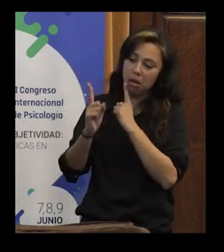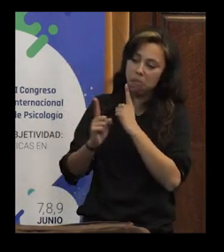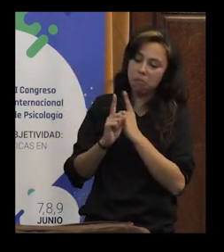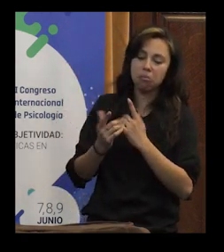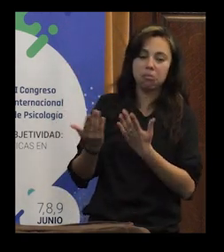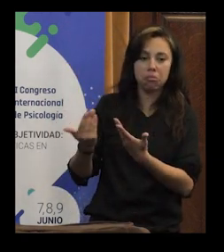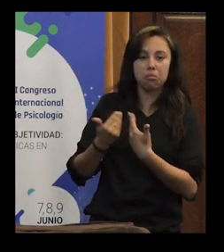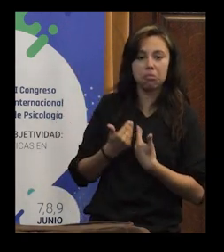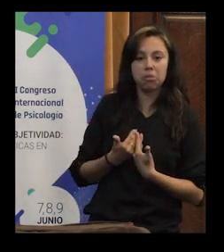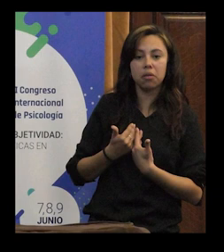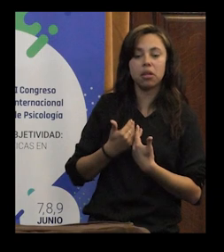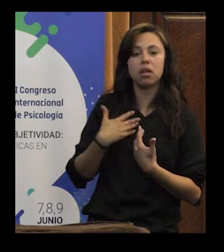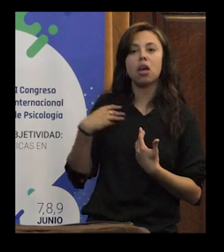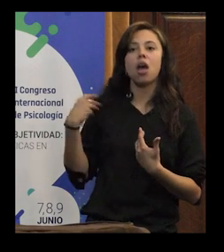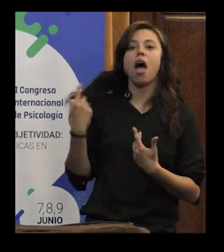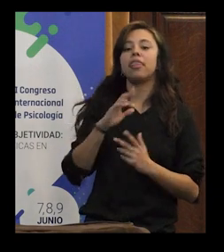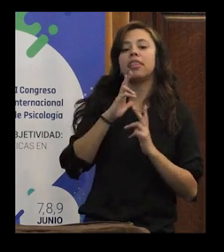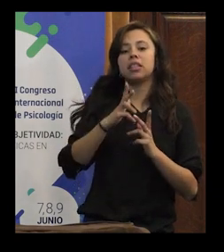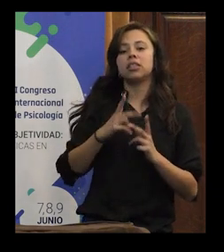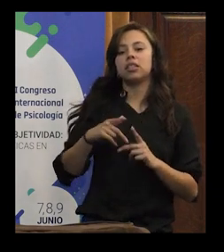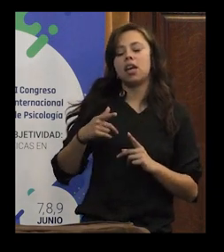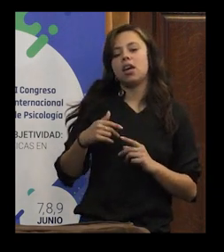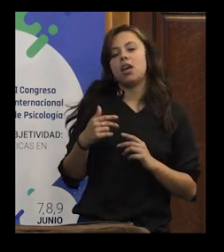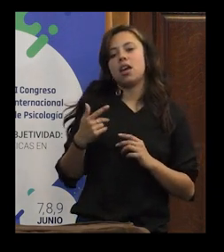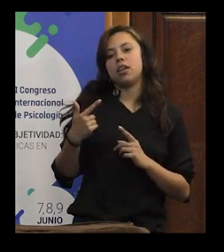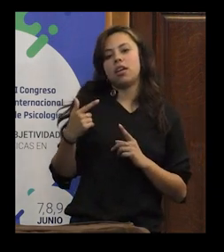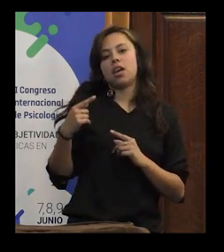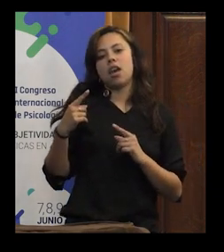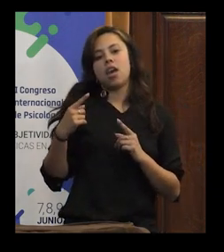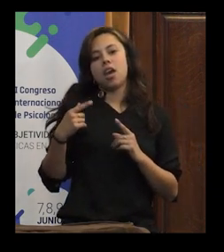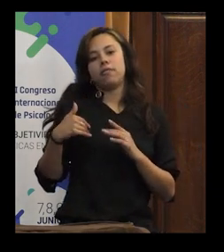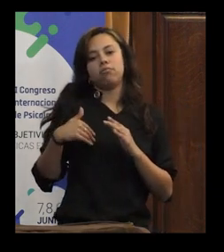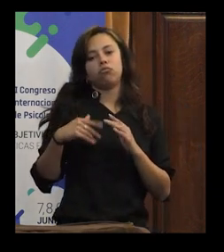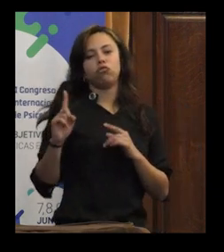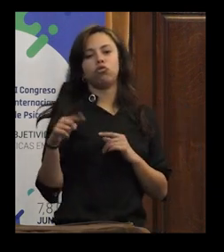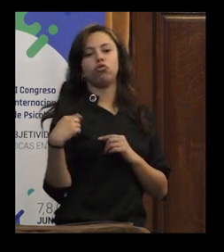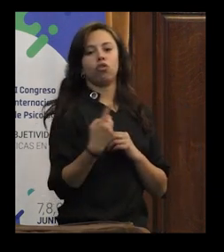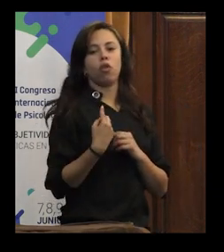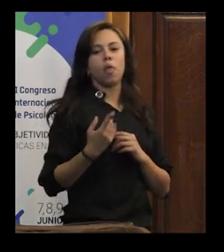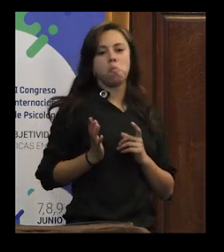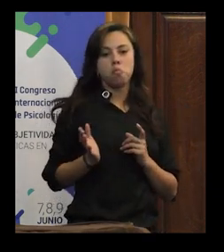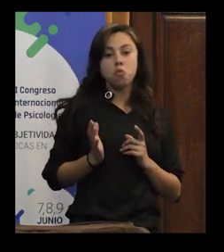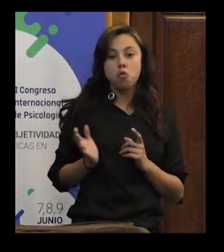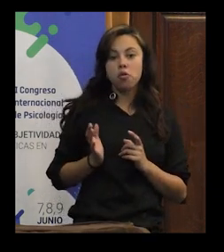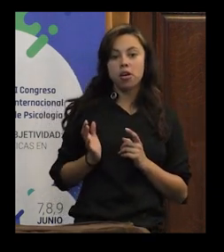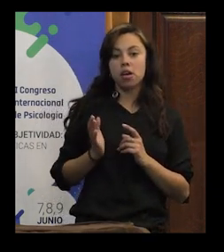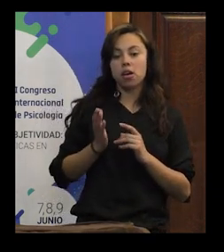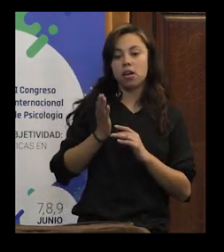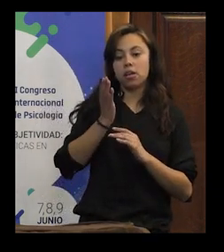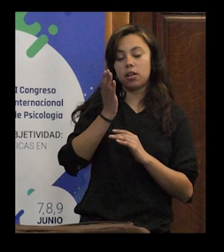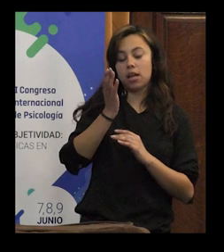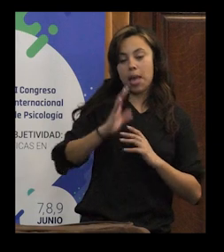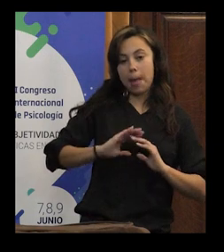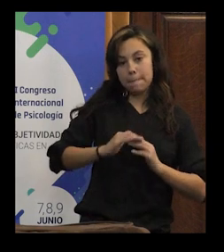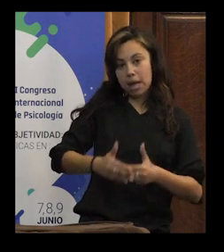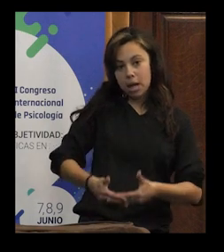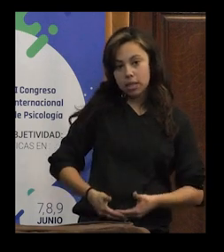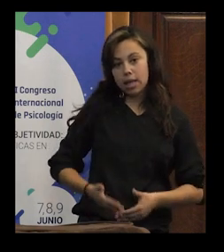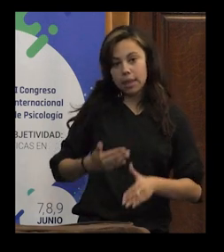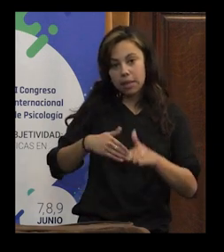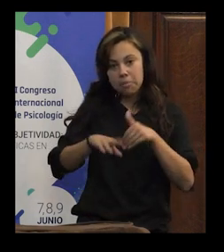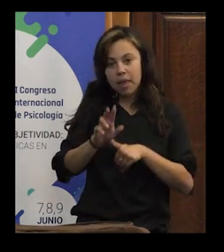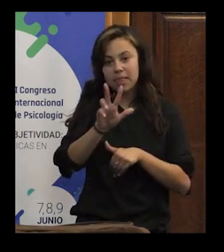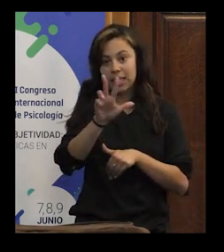y sugirió que mujeres embarazadas de más de 35 años deberían hacer una